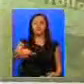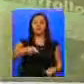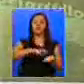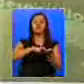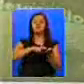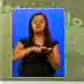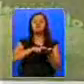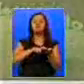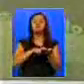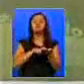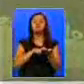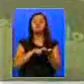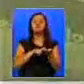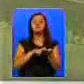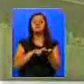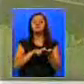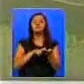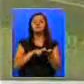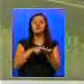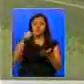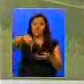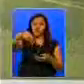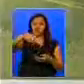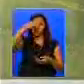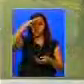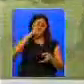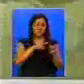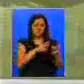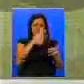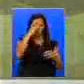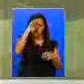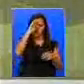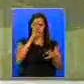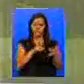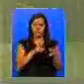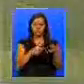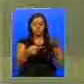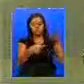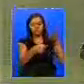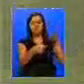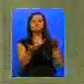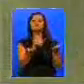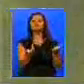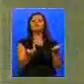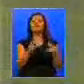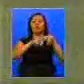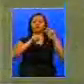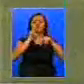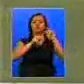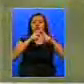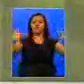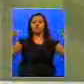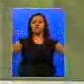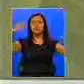La siguiente reunión en Cuba fue para conocer uno de los proyectos emblemáticos, una megaconstrucción cubana que están haciendo